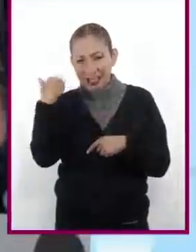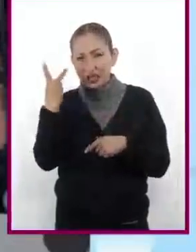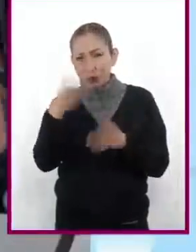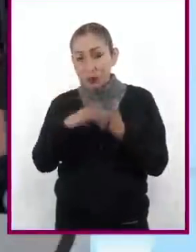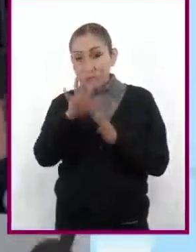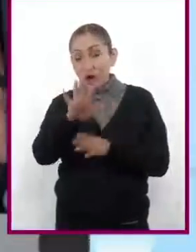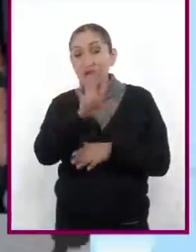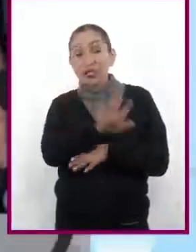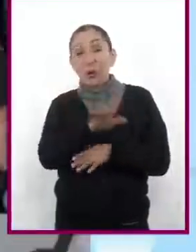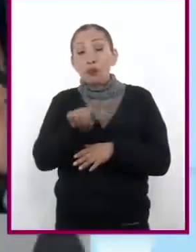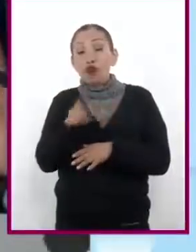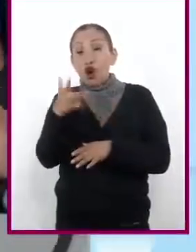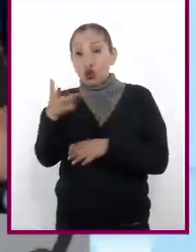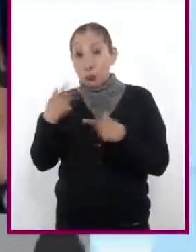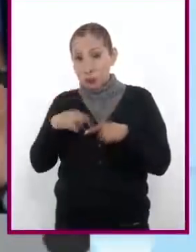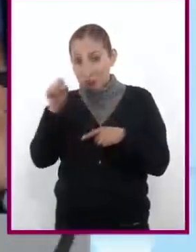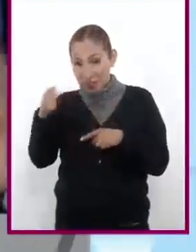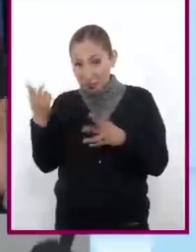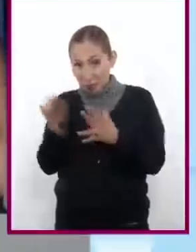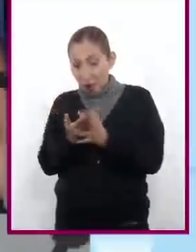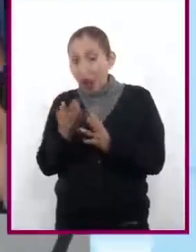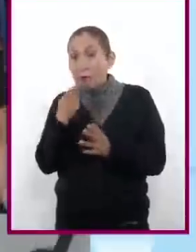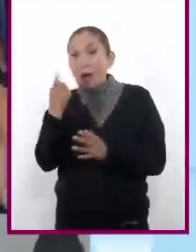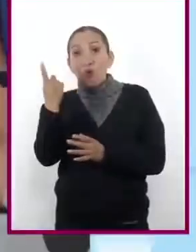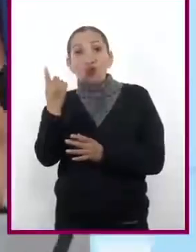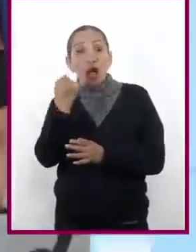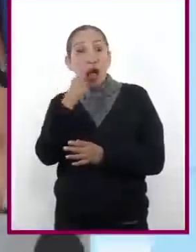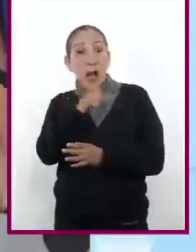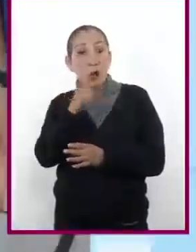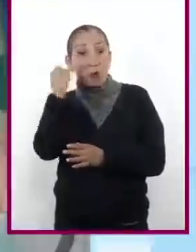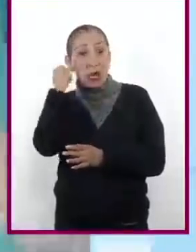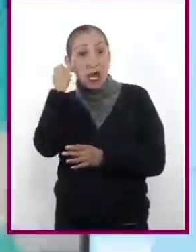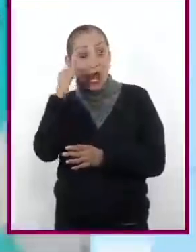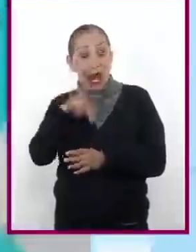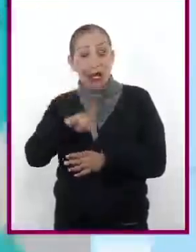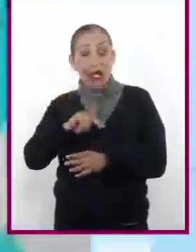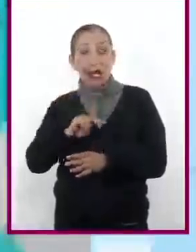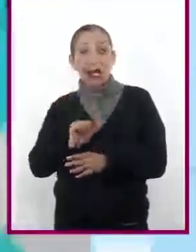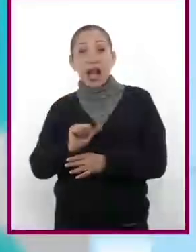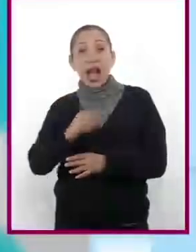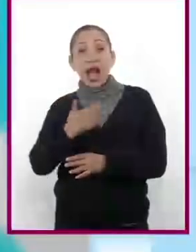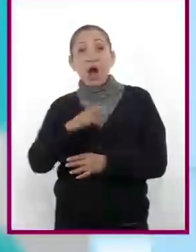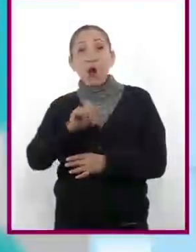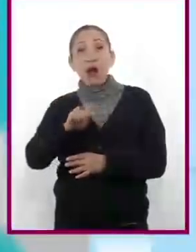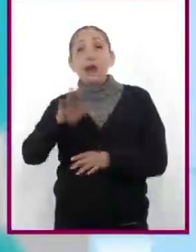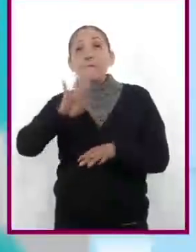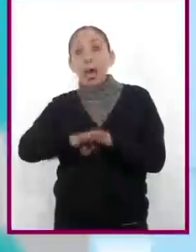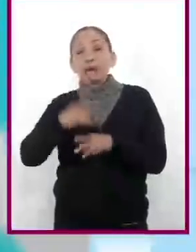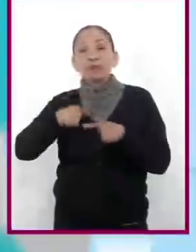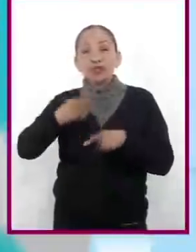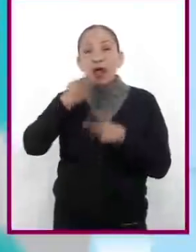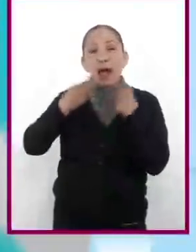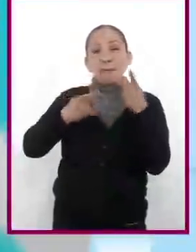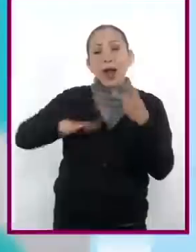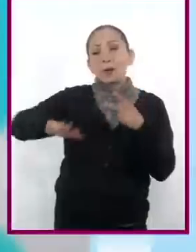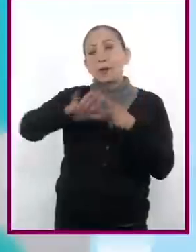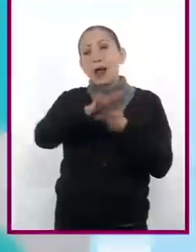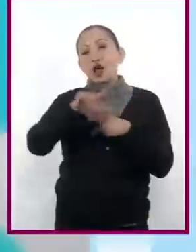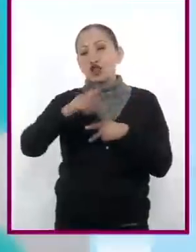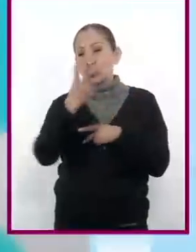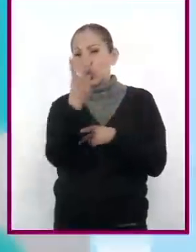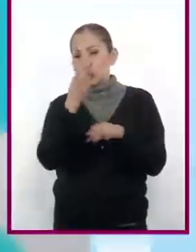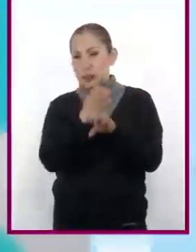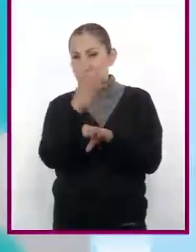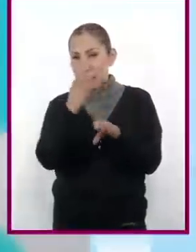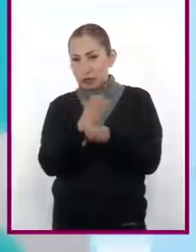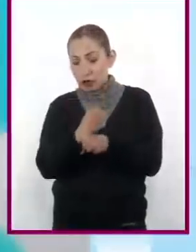el 5.8% de la población habla alguna lengua indígena. El náhuatl es el idioma con mayor número de hablantes distribuidos en 2